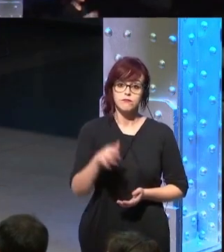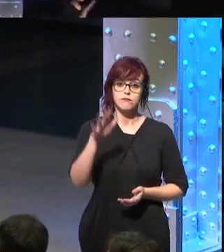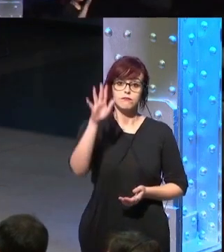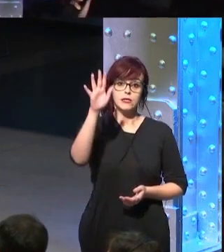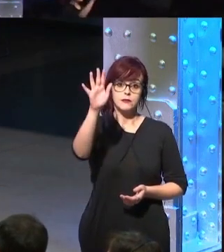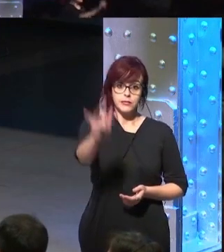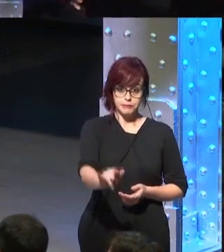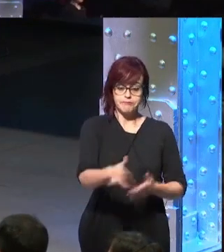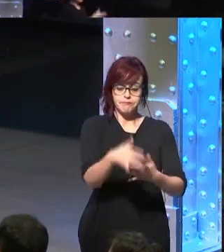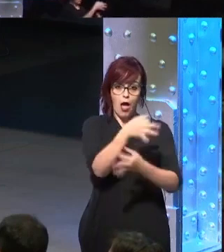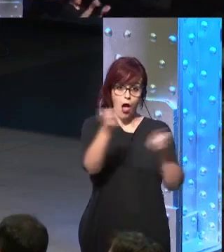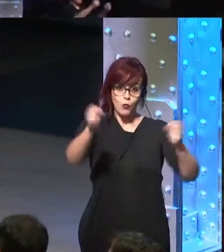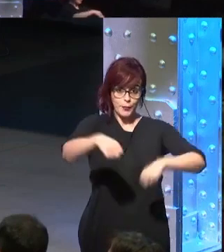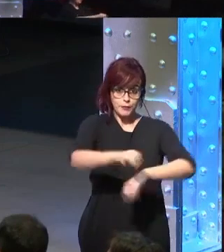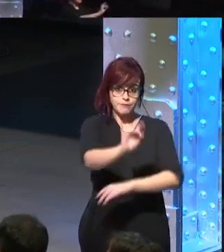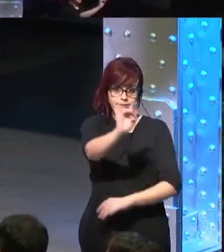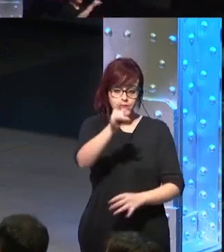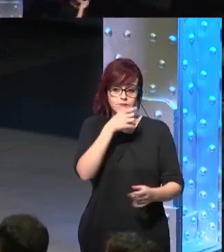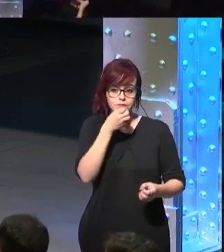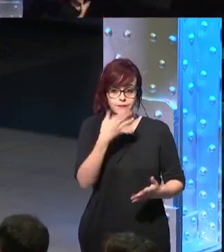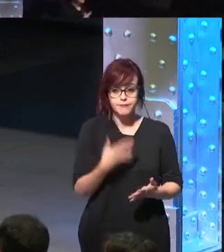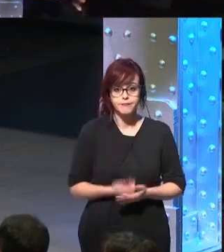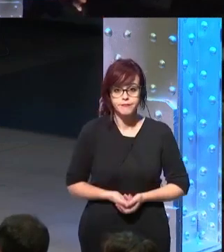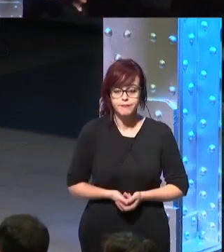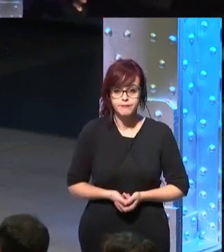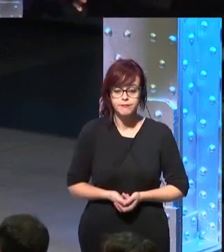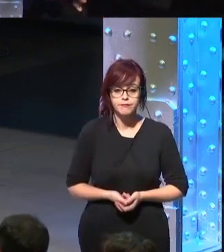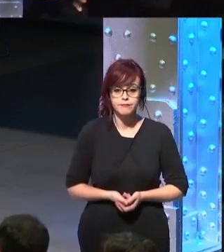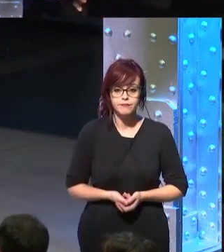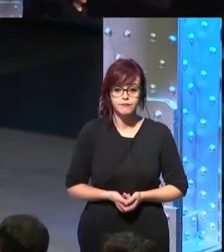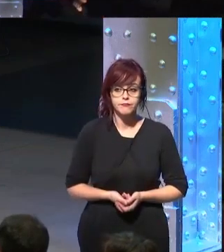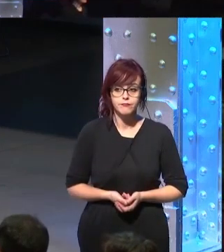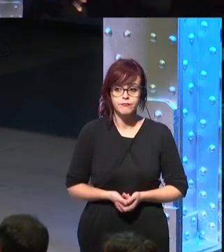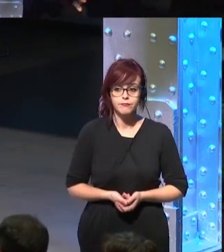Sí, estoy totalmente de acuerdo en lo que has dicho, sí.